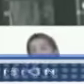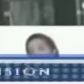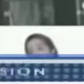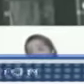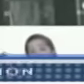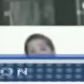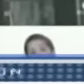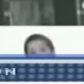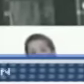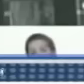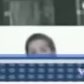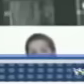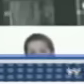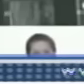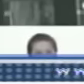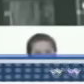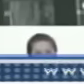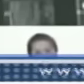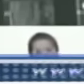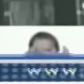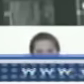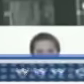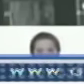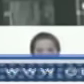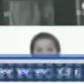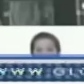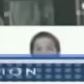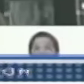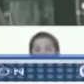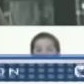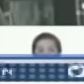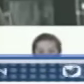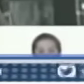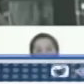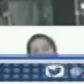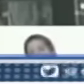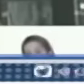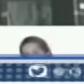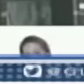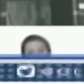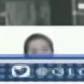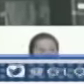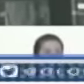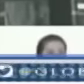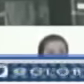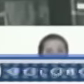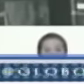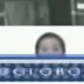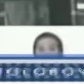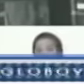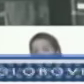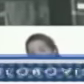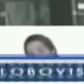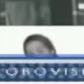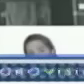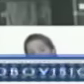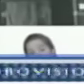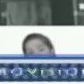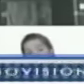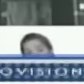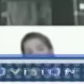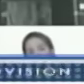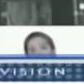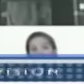desbordó la quebrada del Tomo en el sector El Mayal. Ocurrió un desbordamiento de la quebrada y con